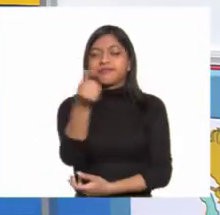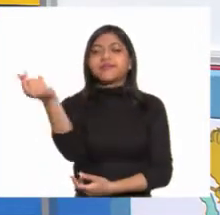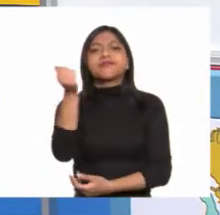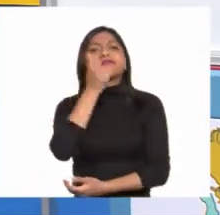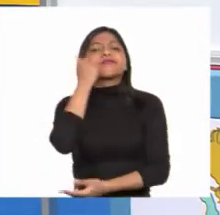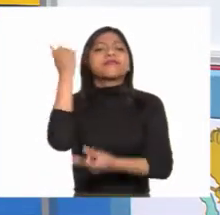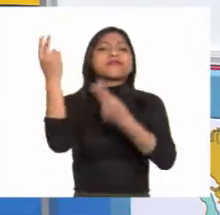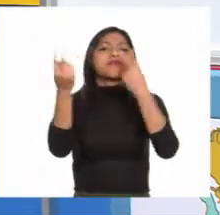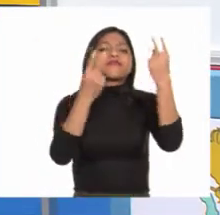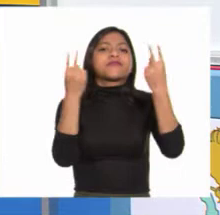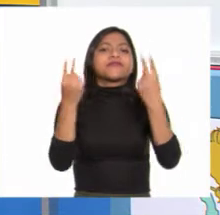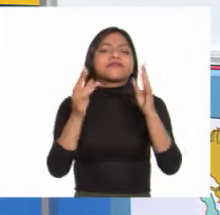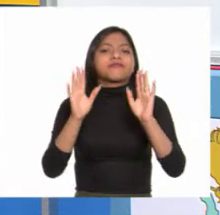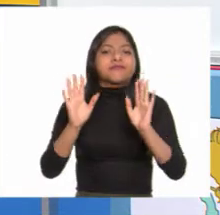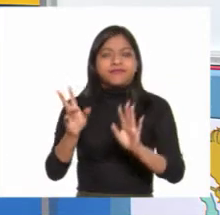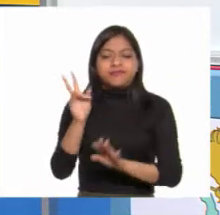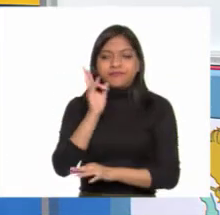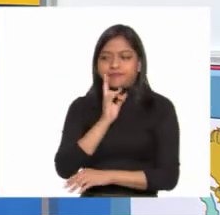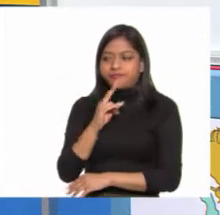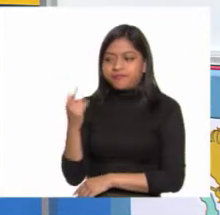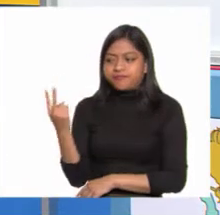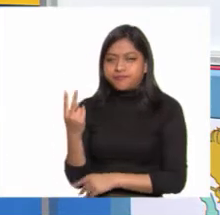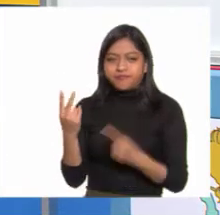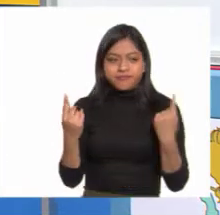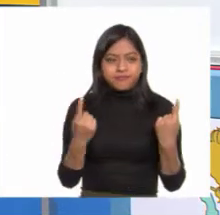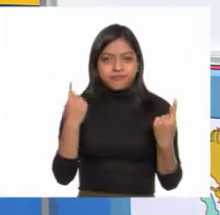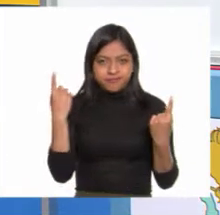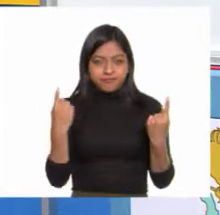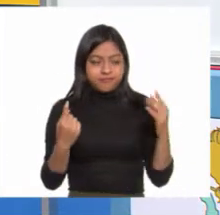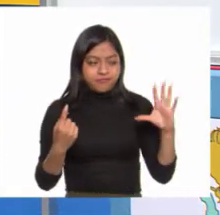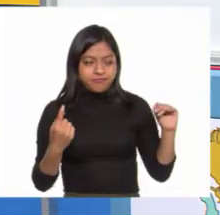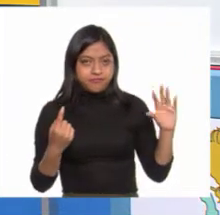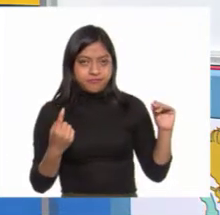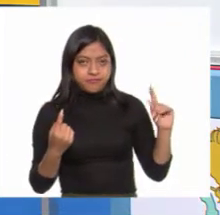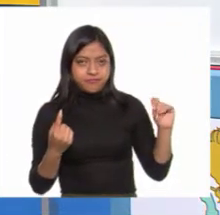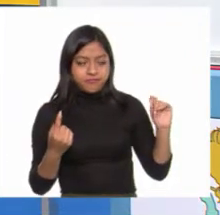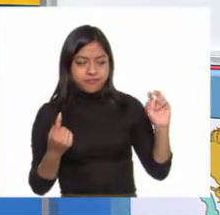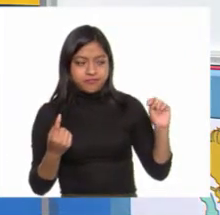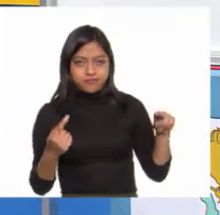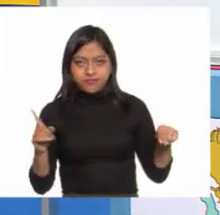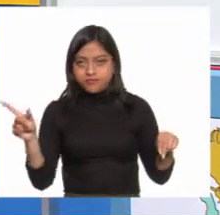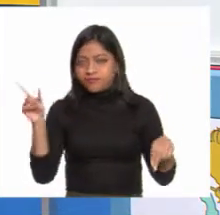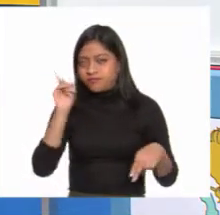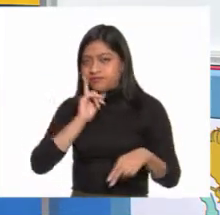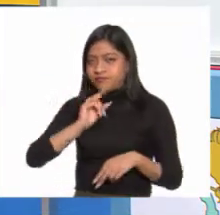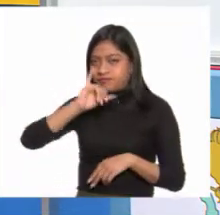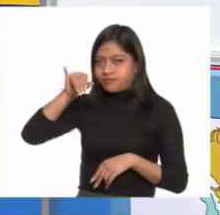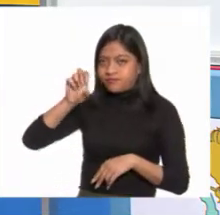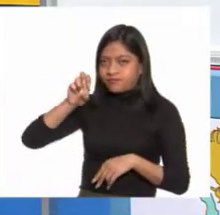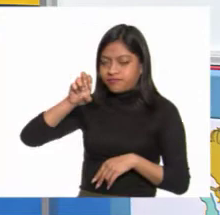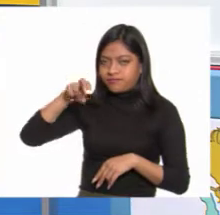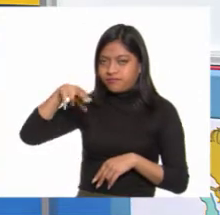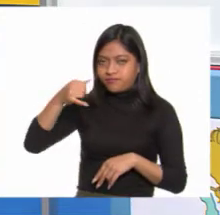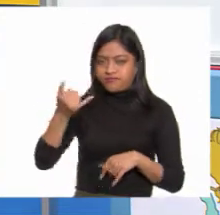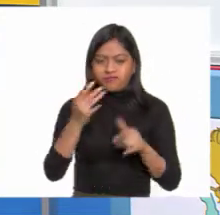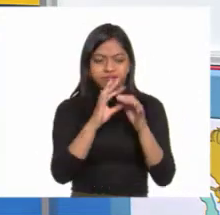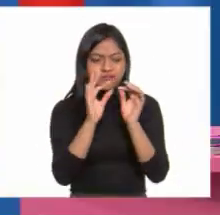casa, por qué las descripciones que acaban de realizar Ton y Jenny fueron diferentes si se trataba de la misma